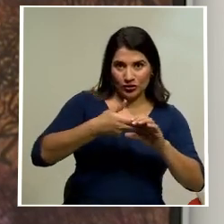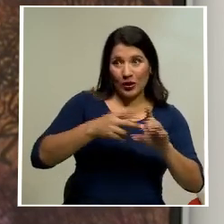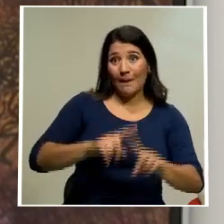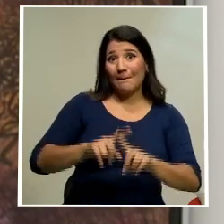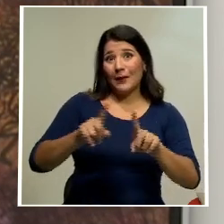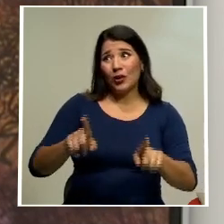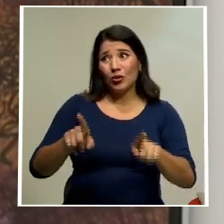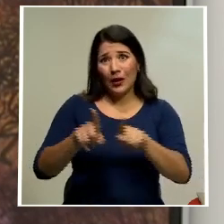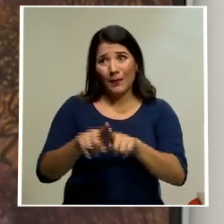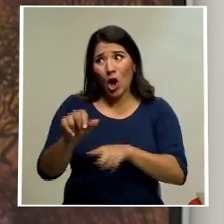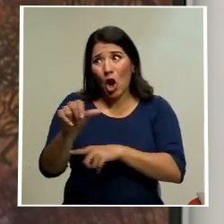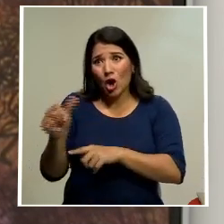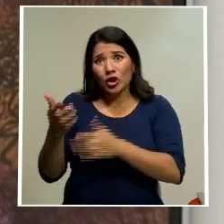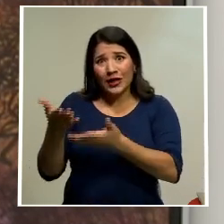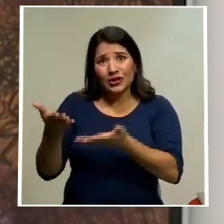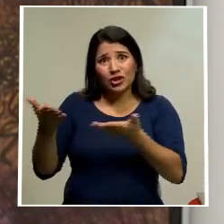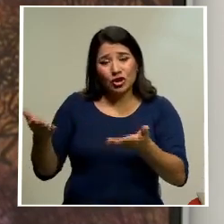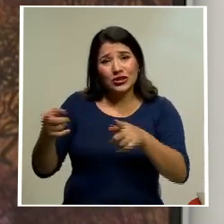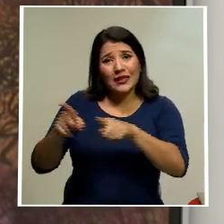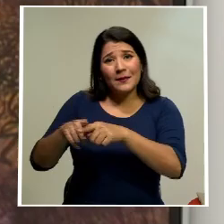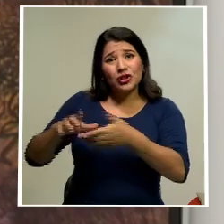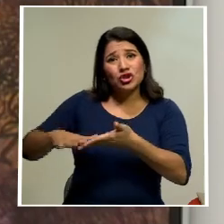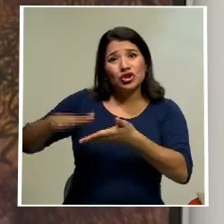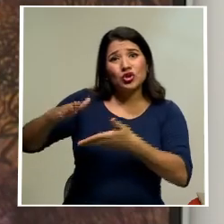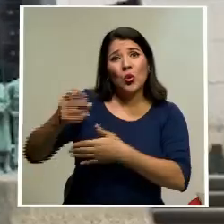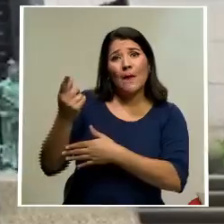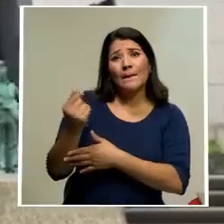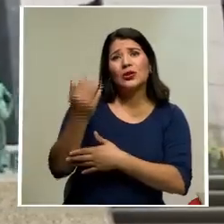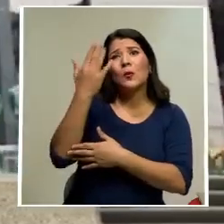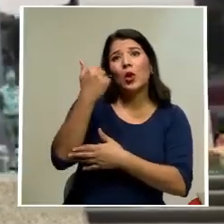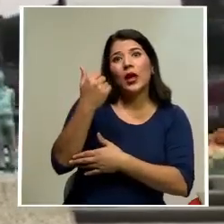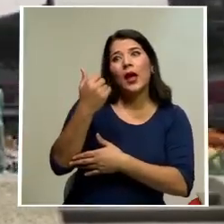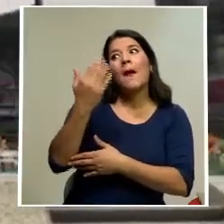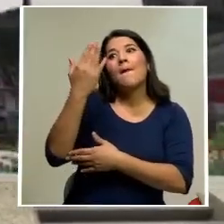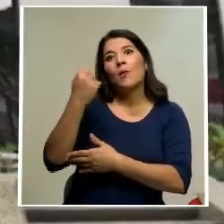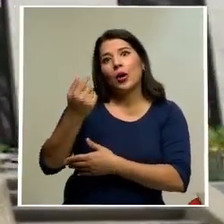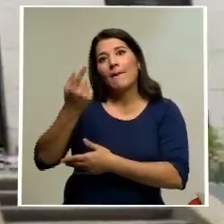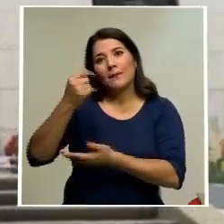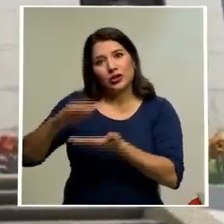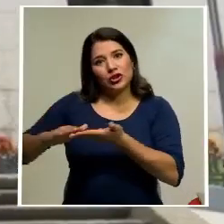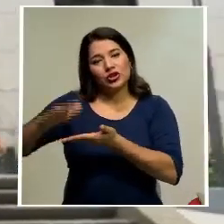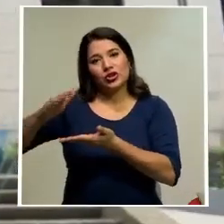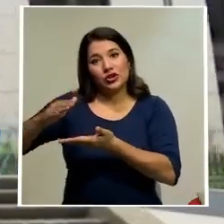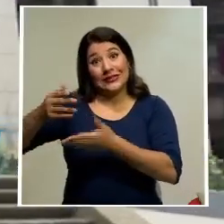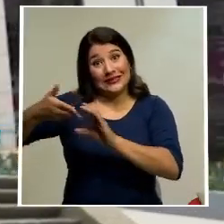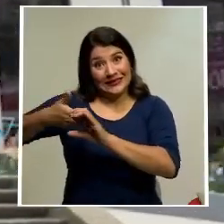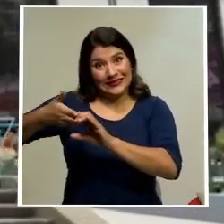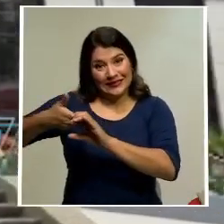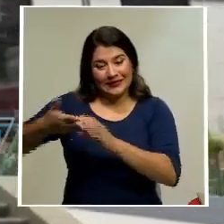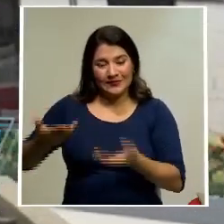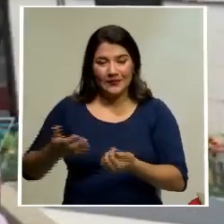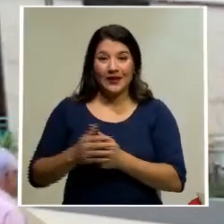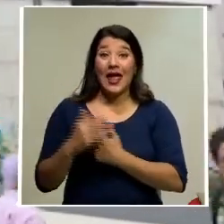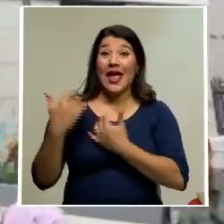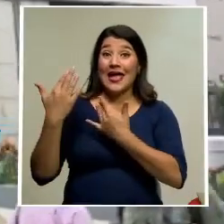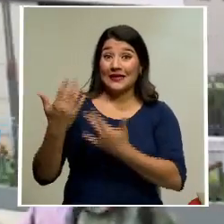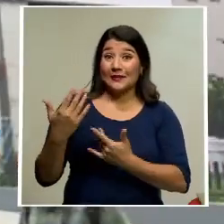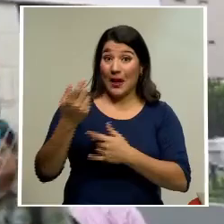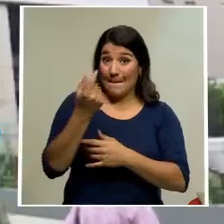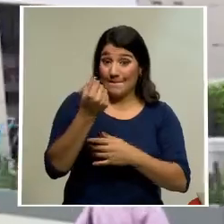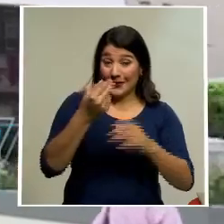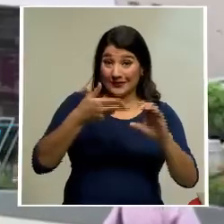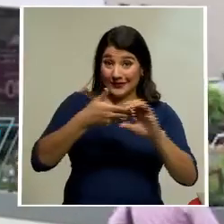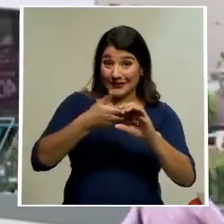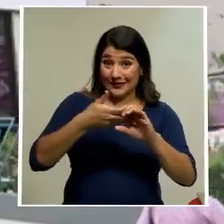hay otros bienes que están subiendo y sus salarios no están creciendo. Según la información del Banco Central, se espera que los precios de los